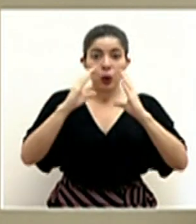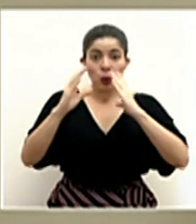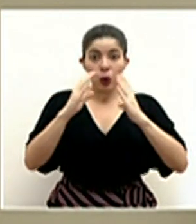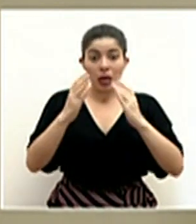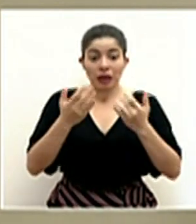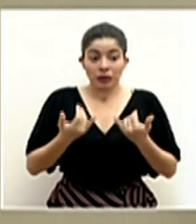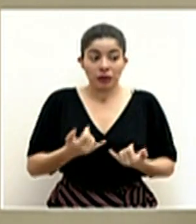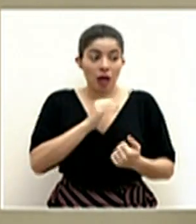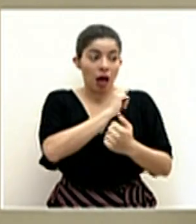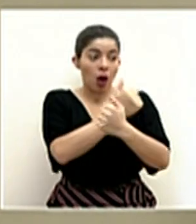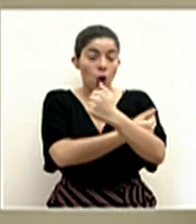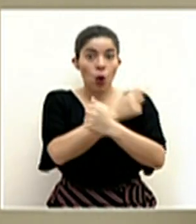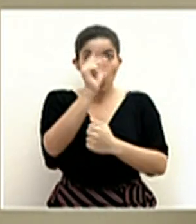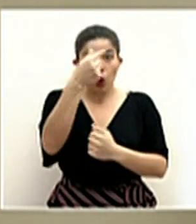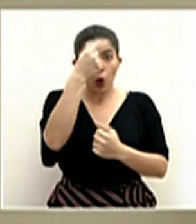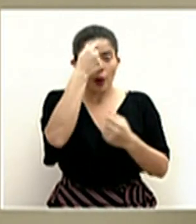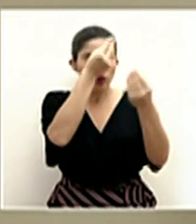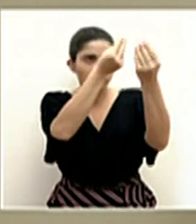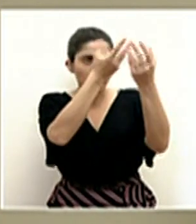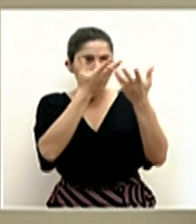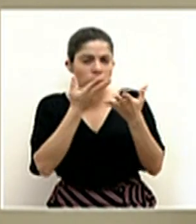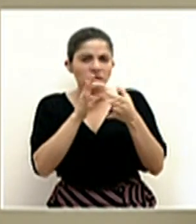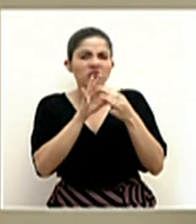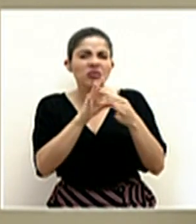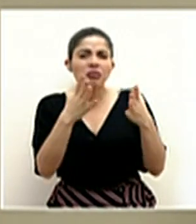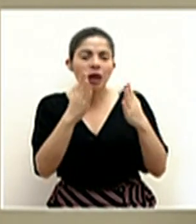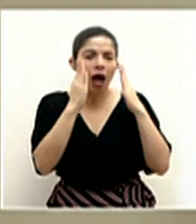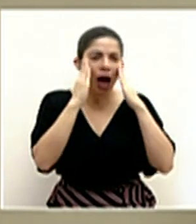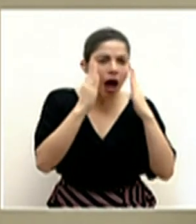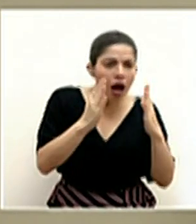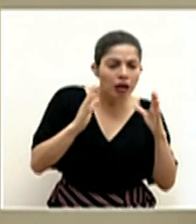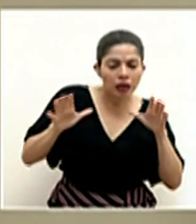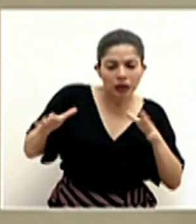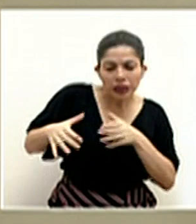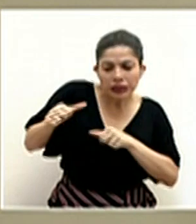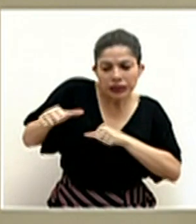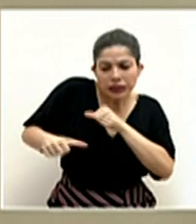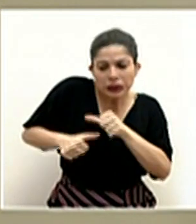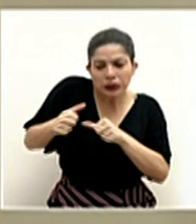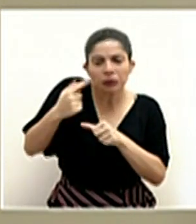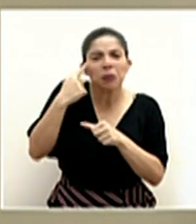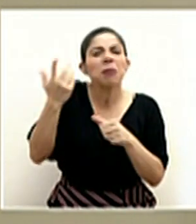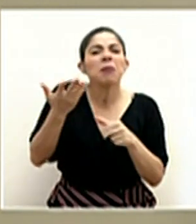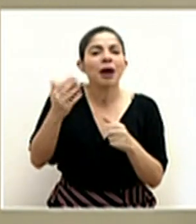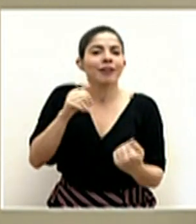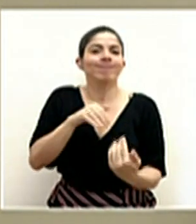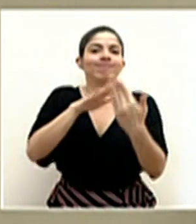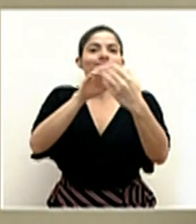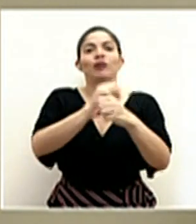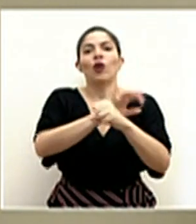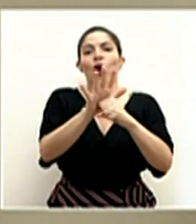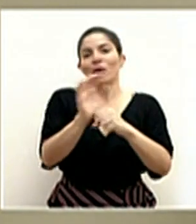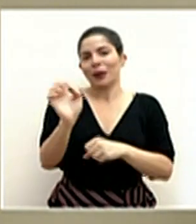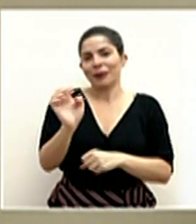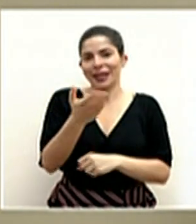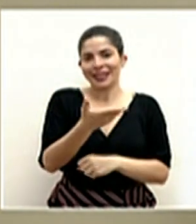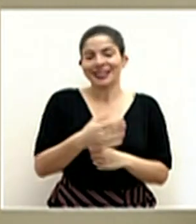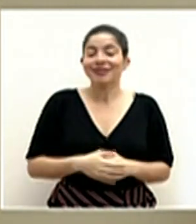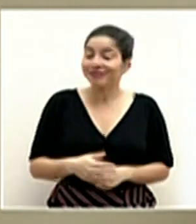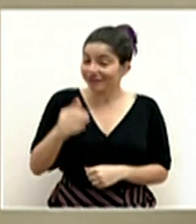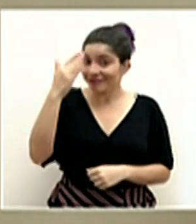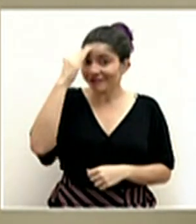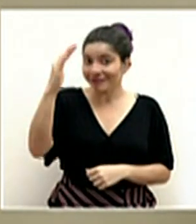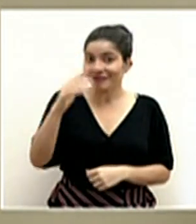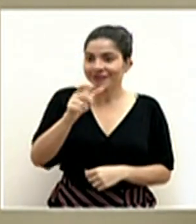las autoridades de gobierno nos darán el balance de la atención y esfuerzos conjuntos para enfrentar la emergencia por el COVID-19. Saludamos a las autoridades